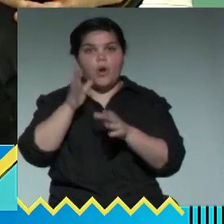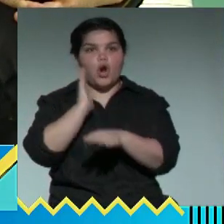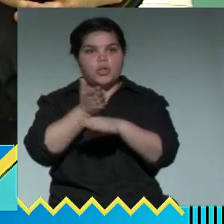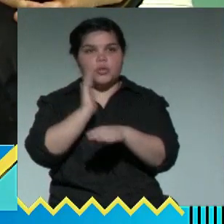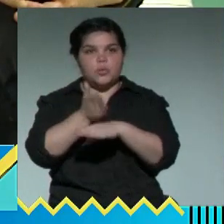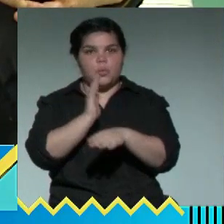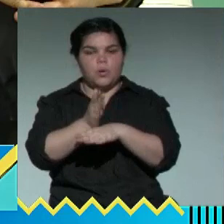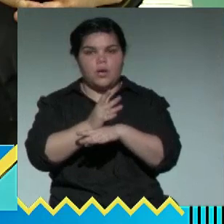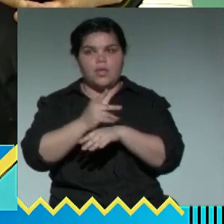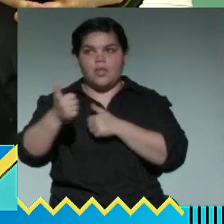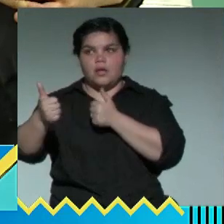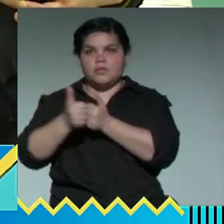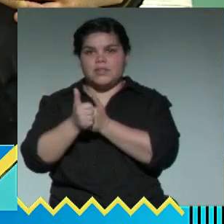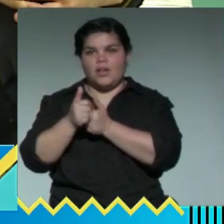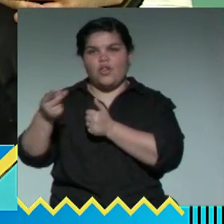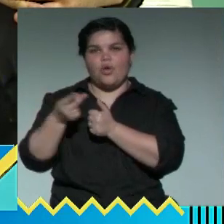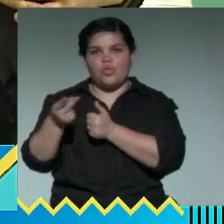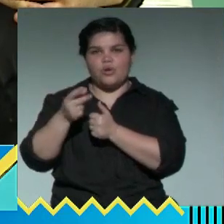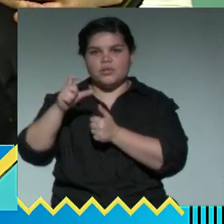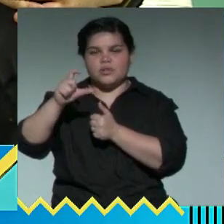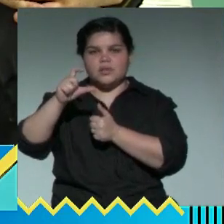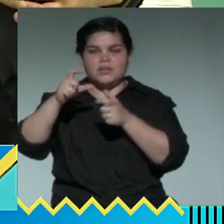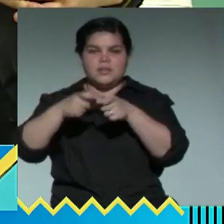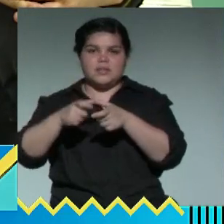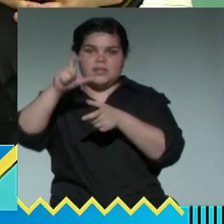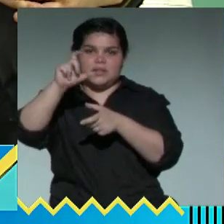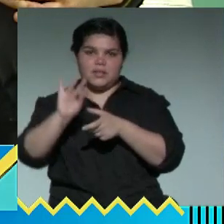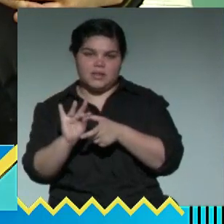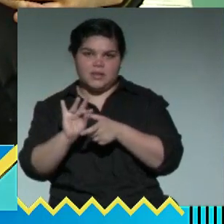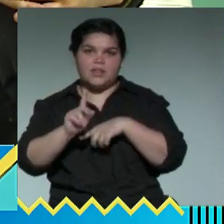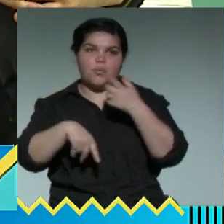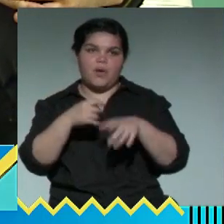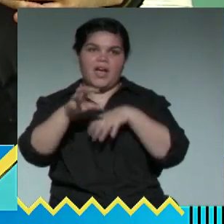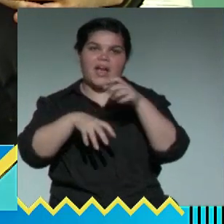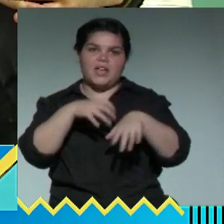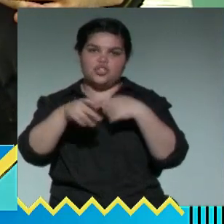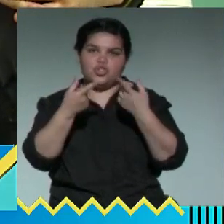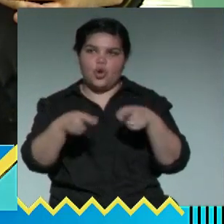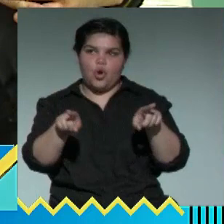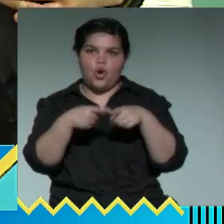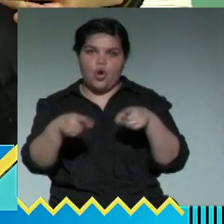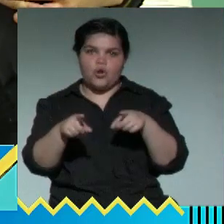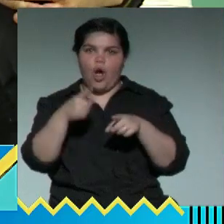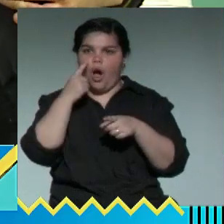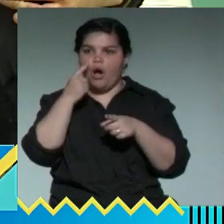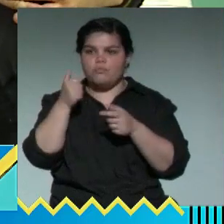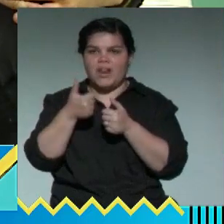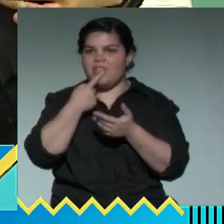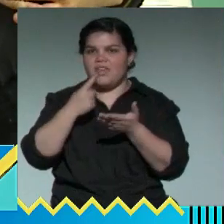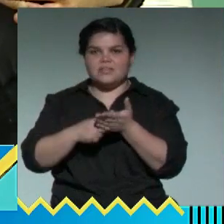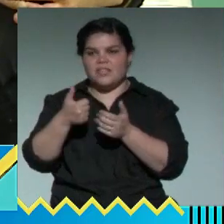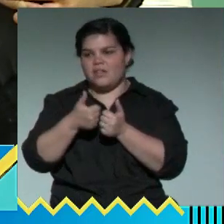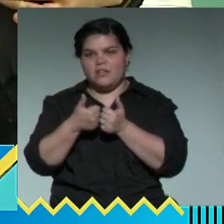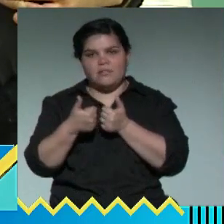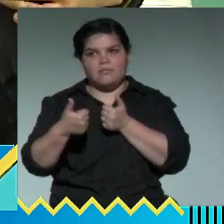a dúo y de sus participaciones en Canción Animal y demás, como que, bueno, ya Melero se fue como alejando un poco porque era